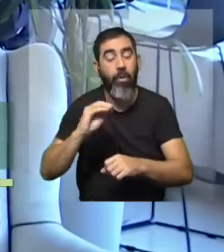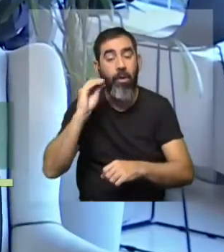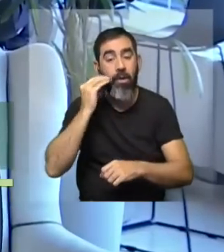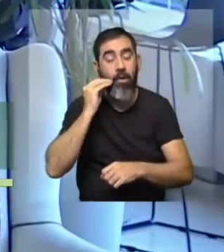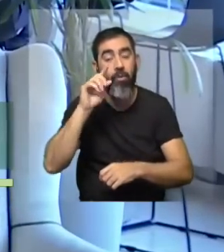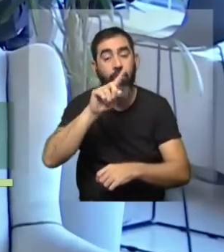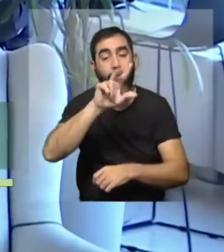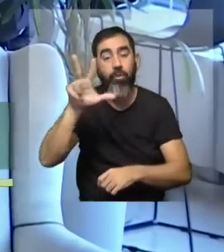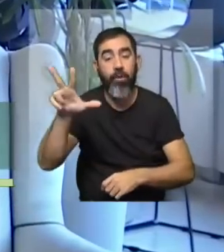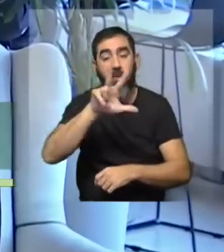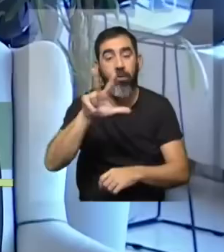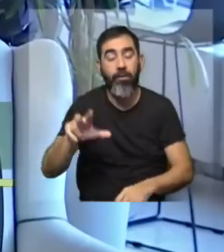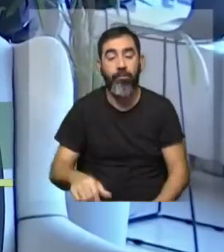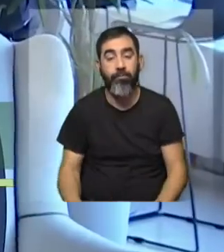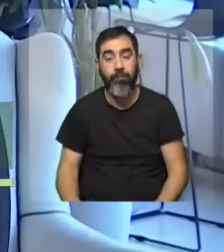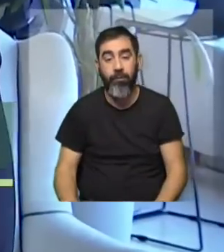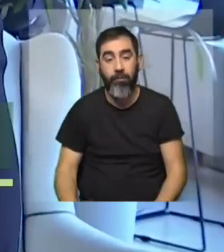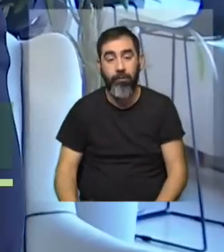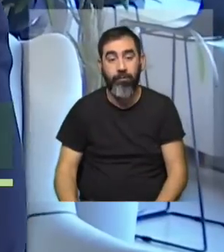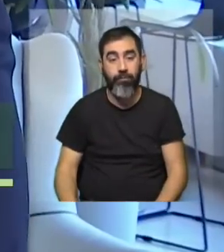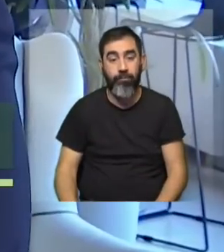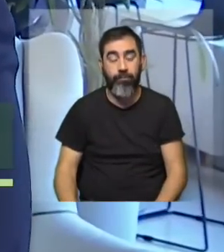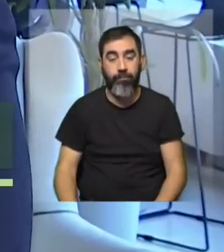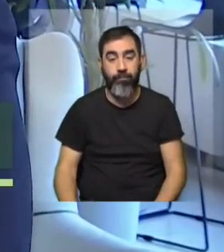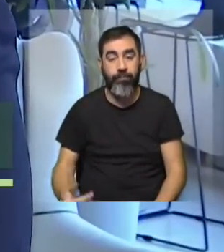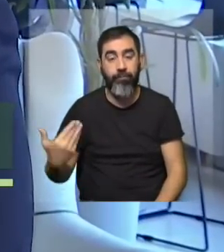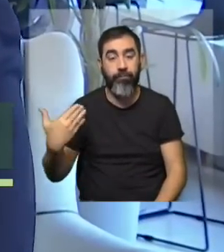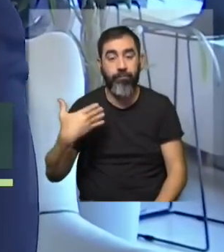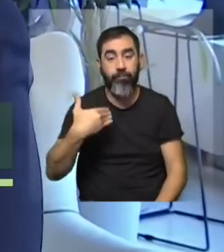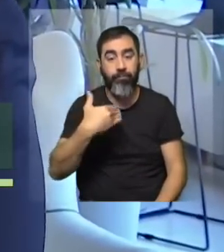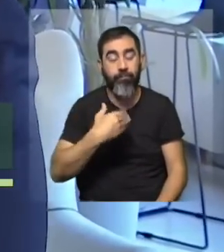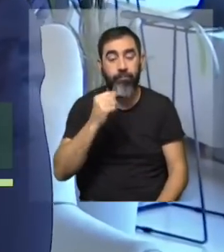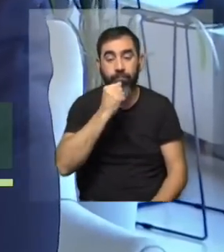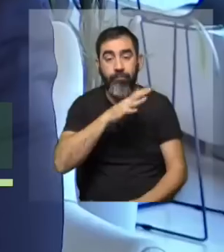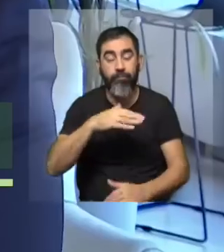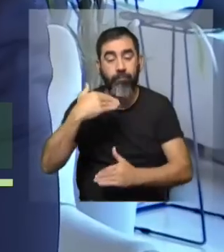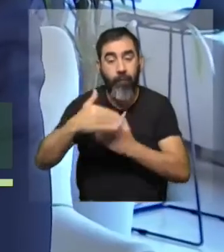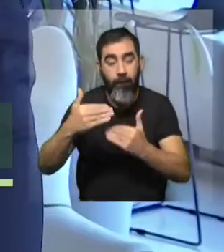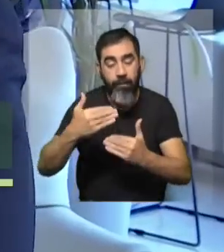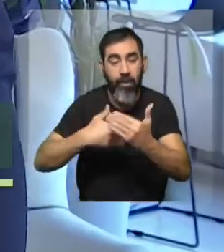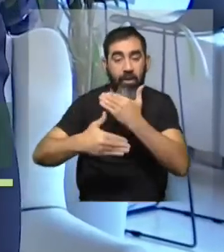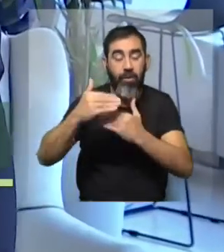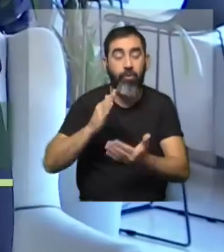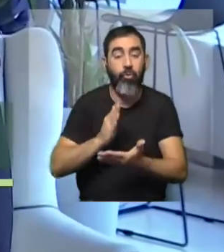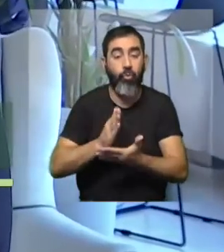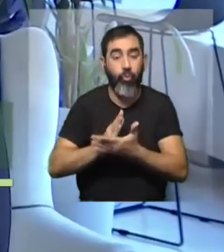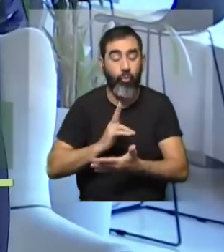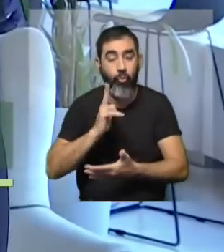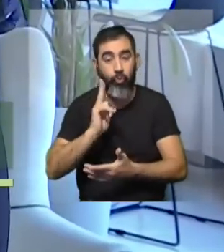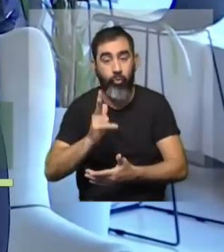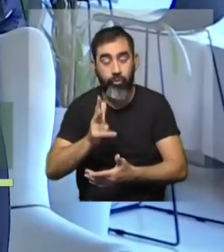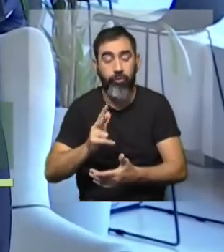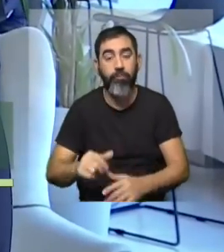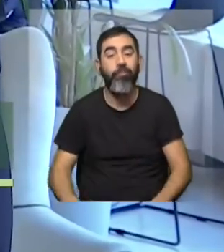133 hace pocos días atrás bueno Argentina ha tenido a lo largo de su historia avances y retrocesos en materia de derechos humanos y